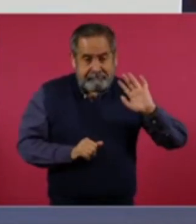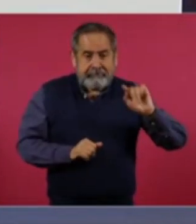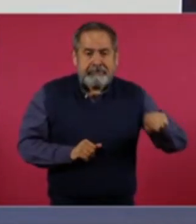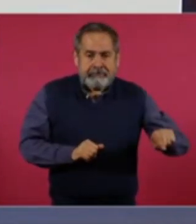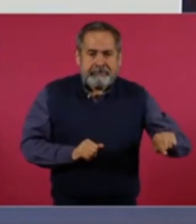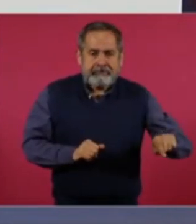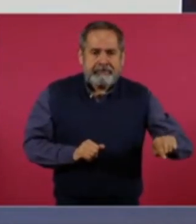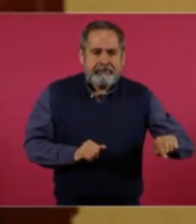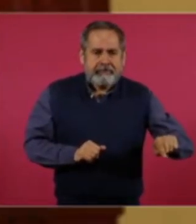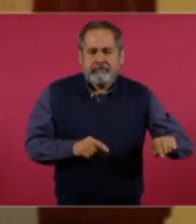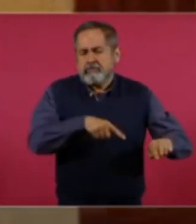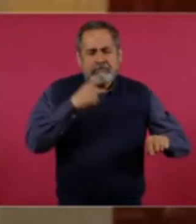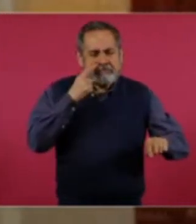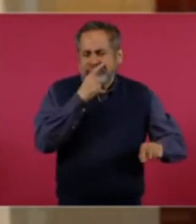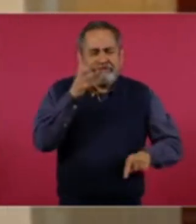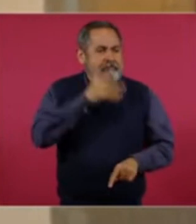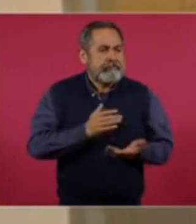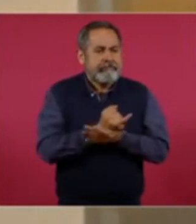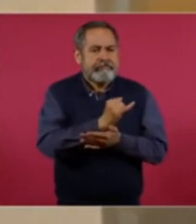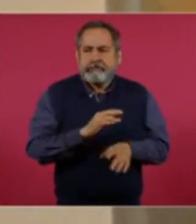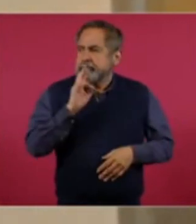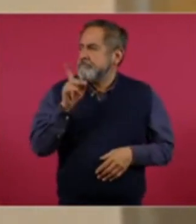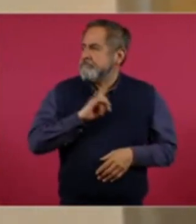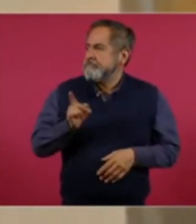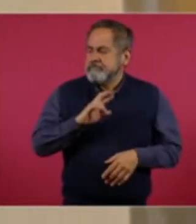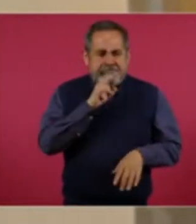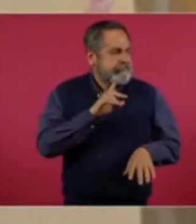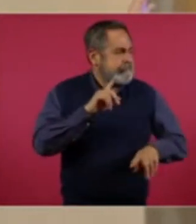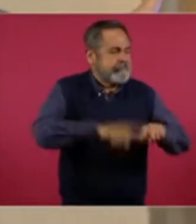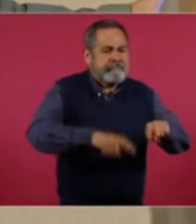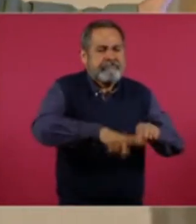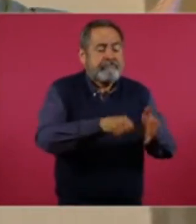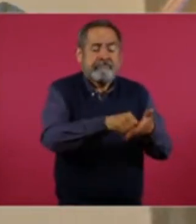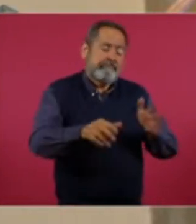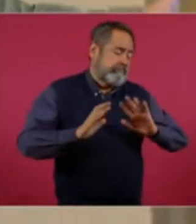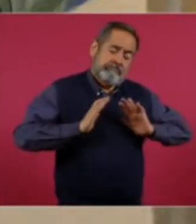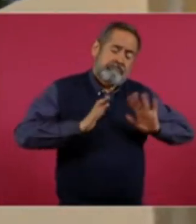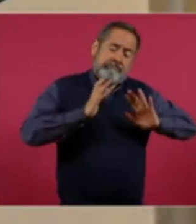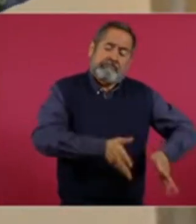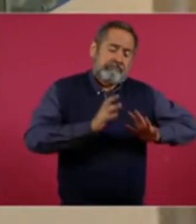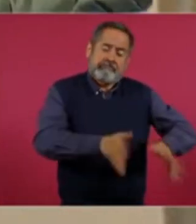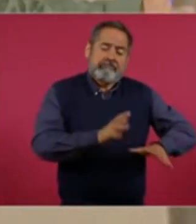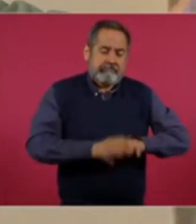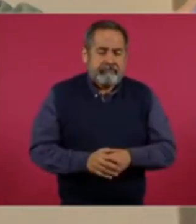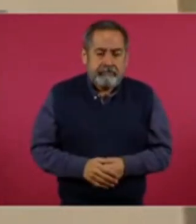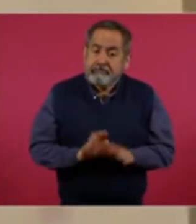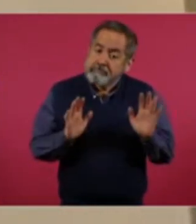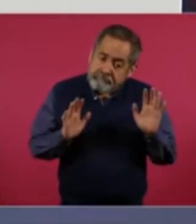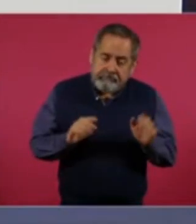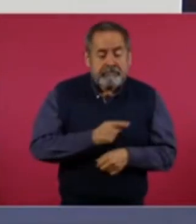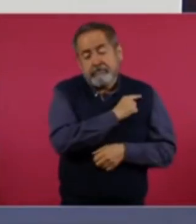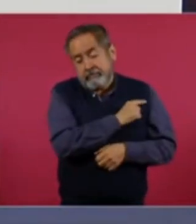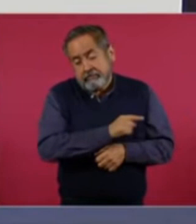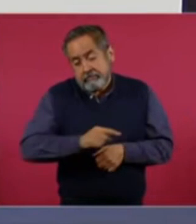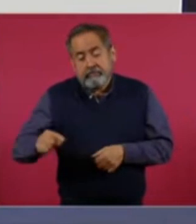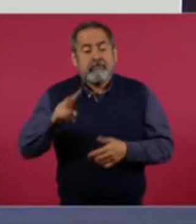político. Decidieron quitarla, les convenía en ese entonces. Por lo cual, desde el 2008,